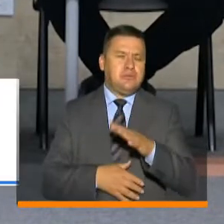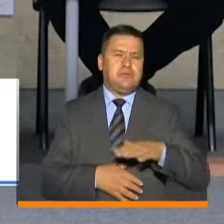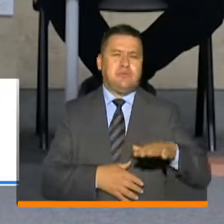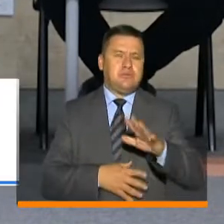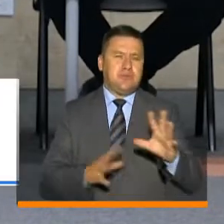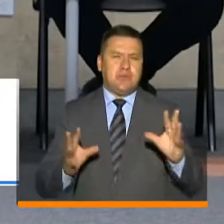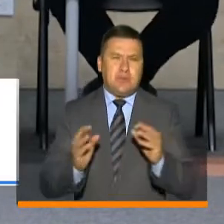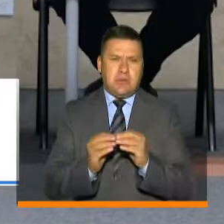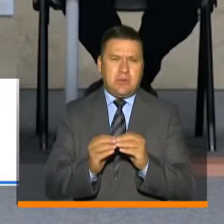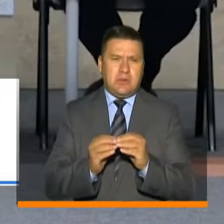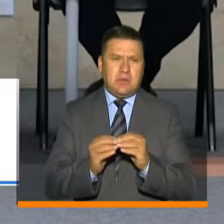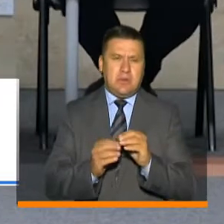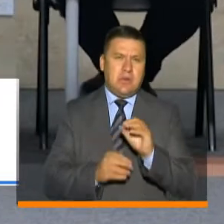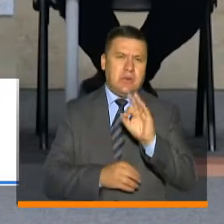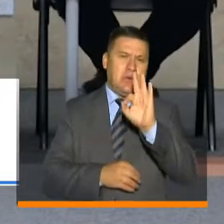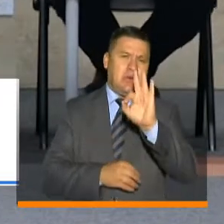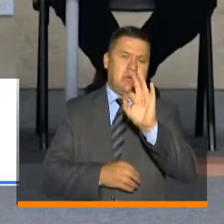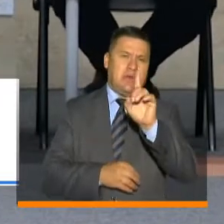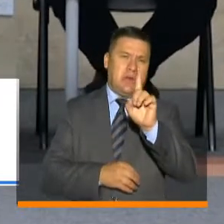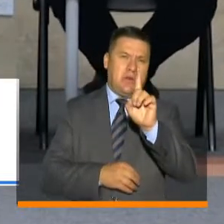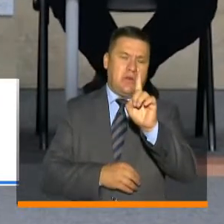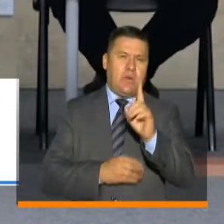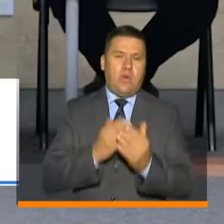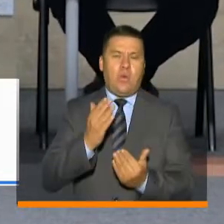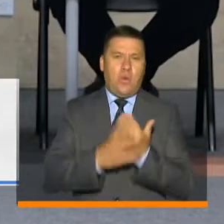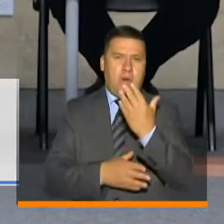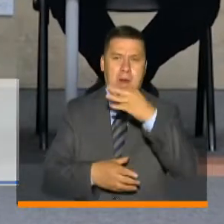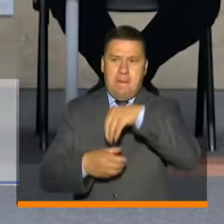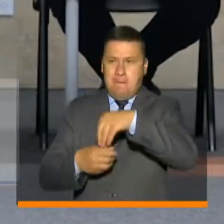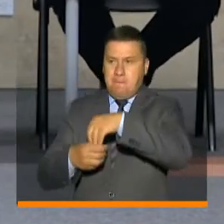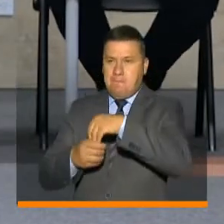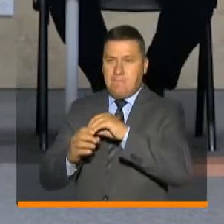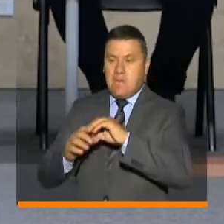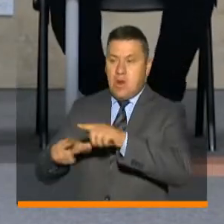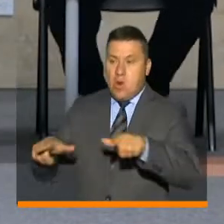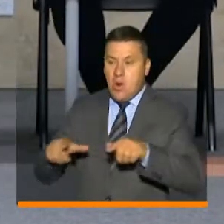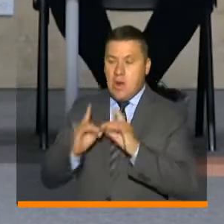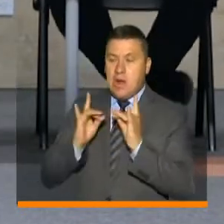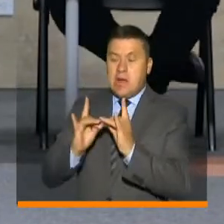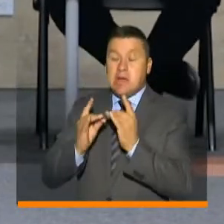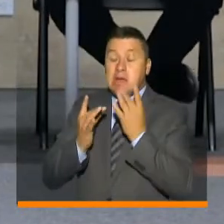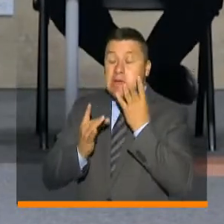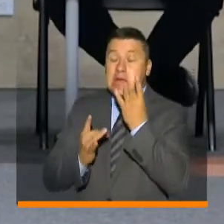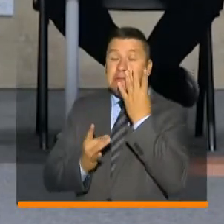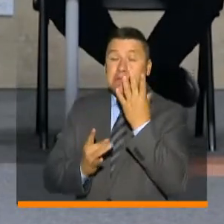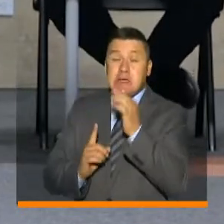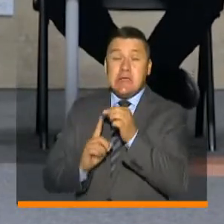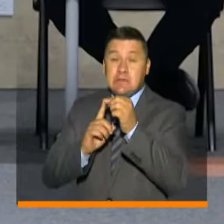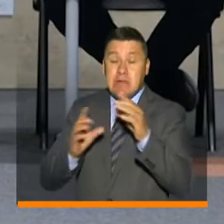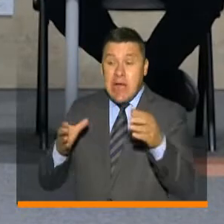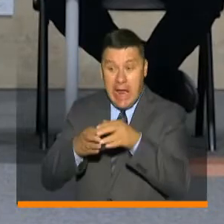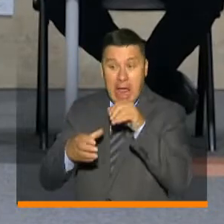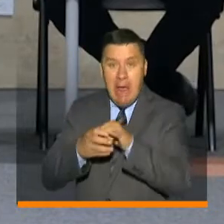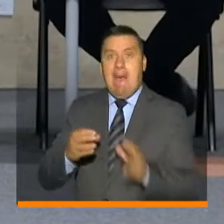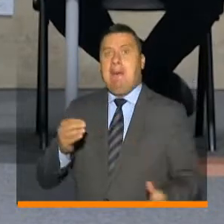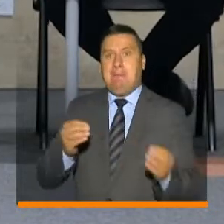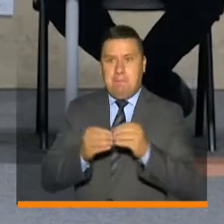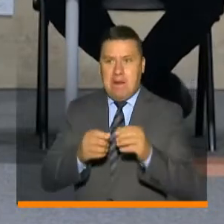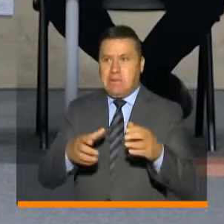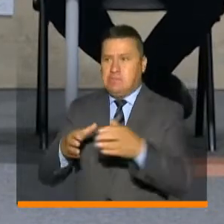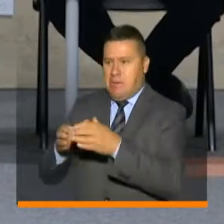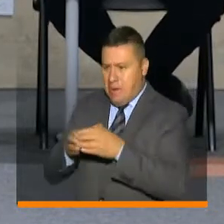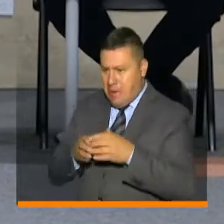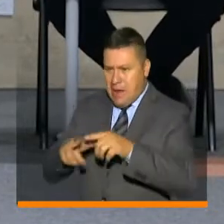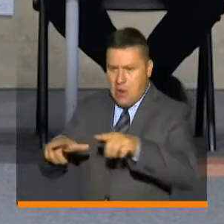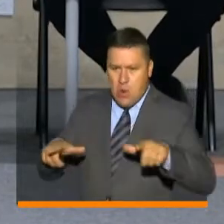un total de 31 nuevas unidades de cuidado intensivo que se están instalando en el día de hoy, para tanto en el